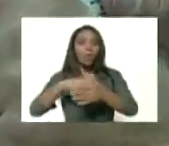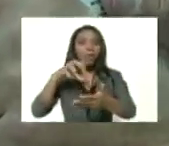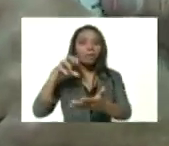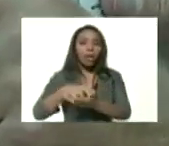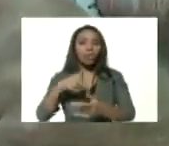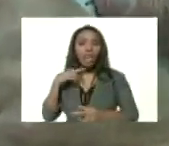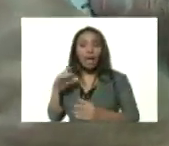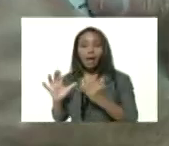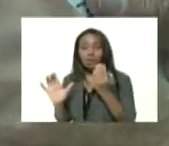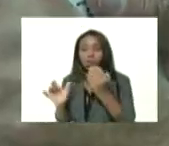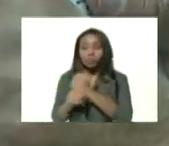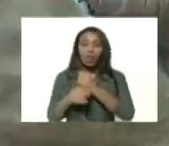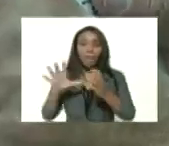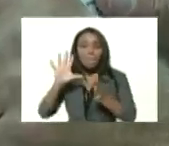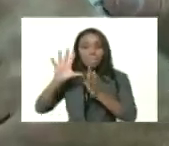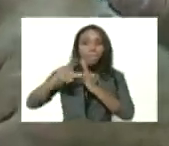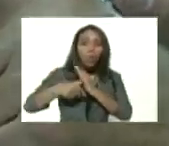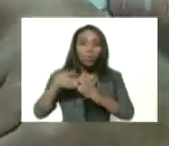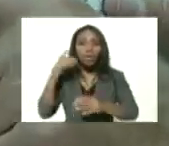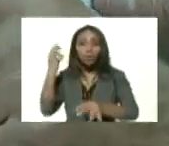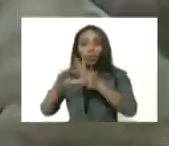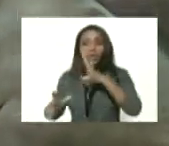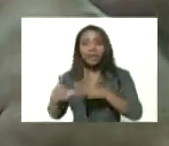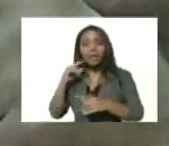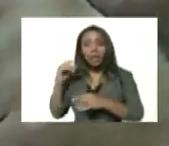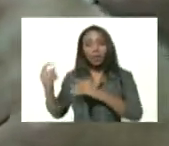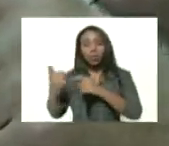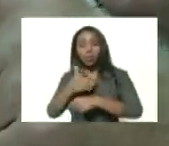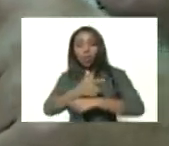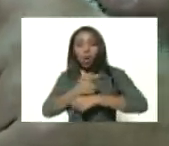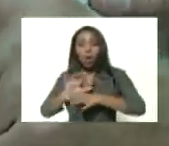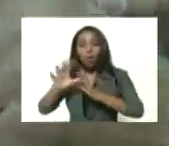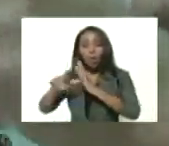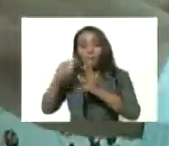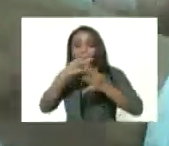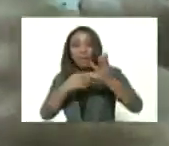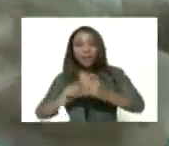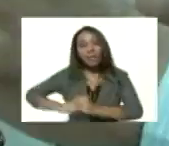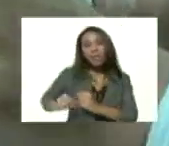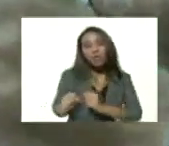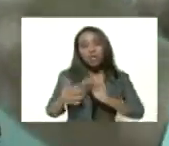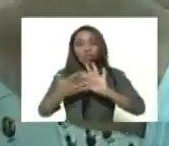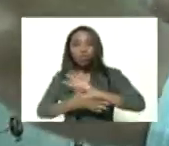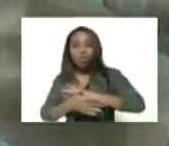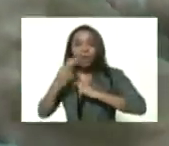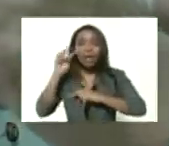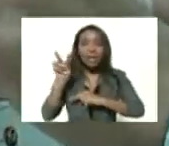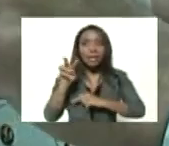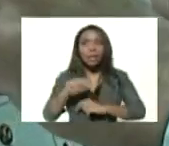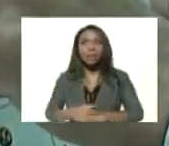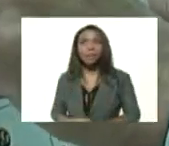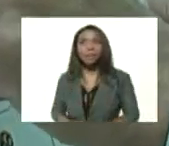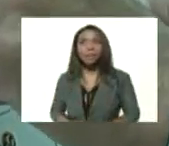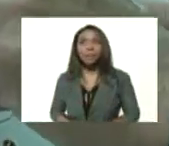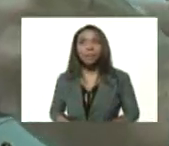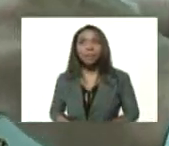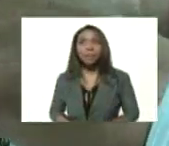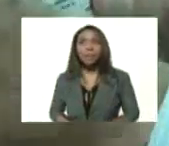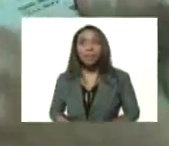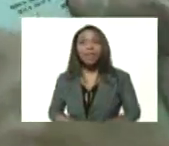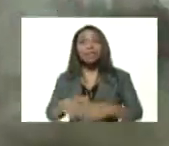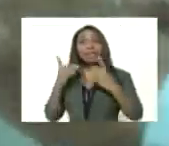de asaltos a fortines y cuarteles militares y cuarteles policiales. Y Alcalá Cordones